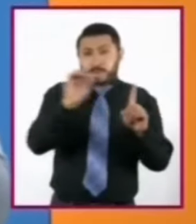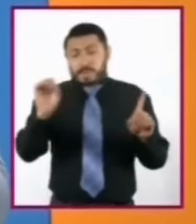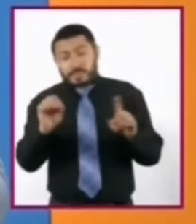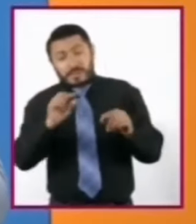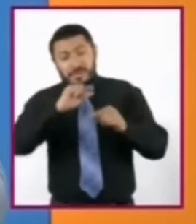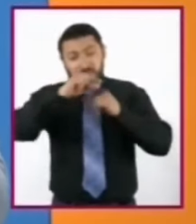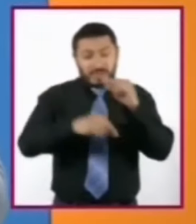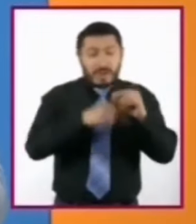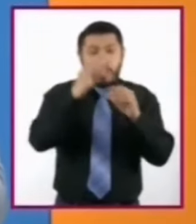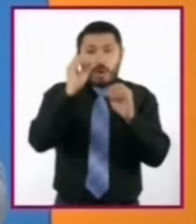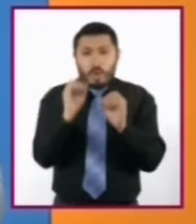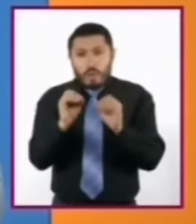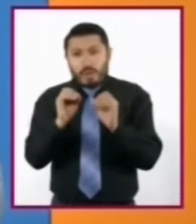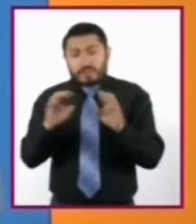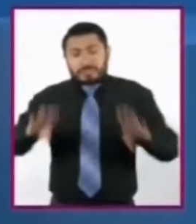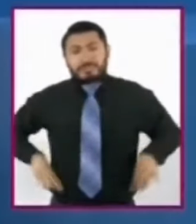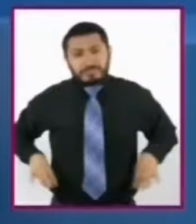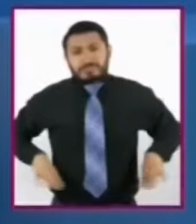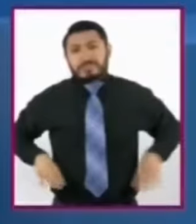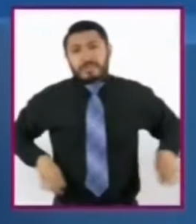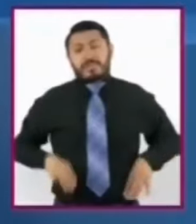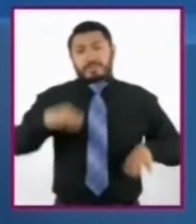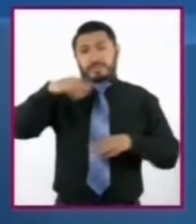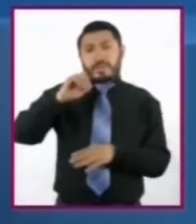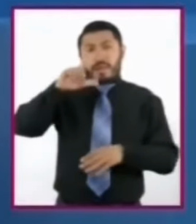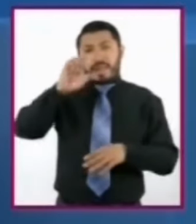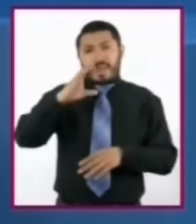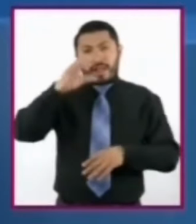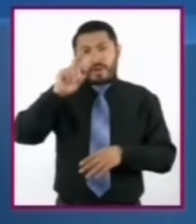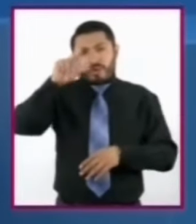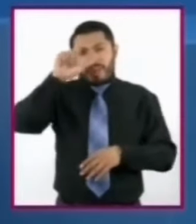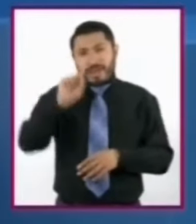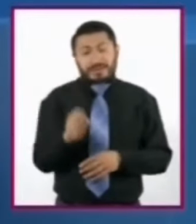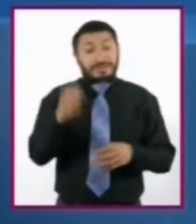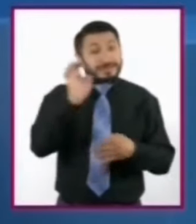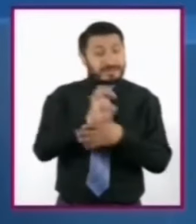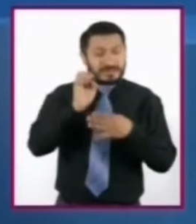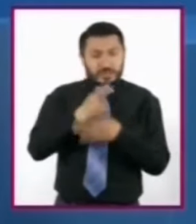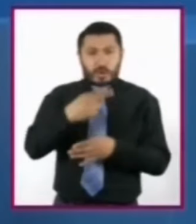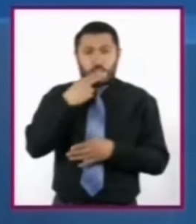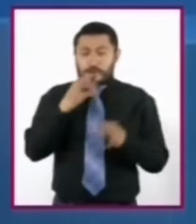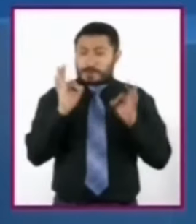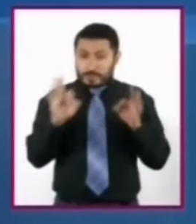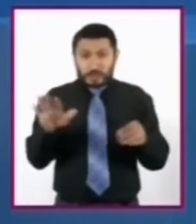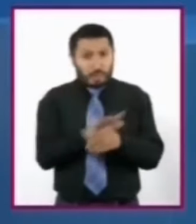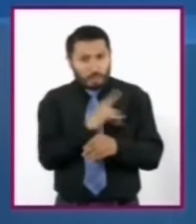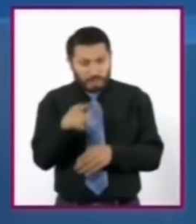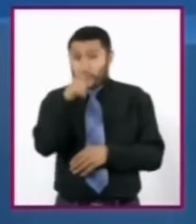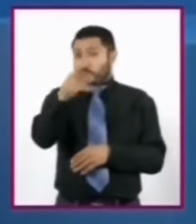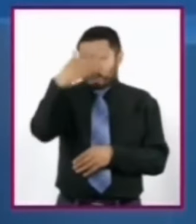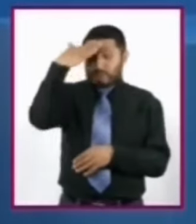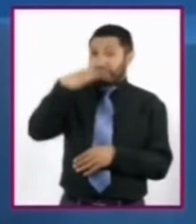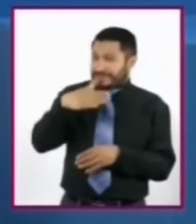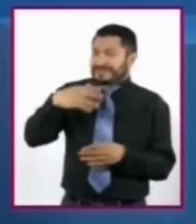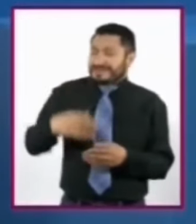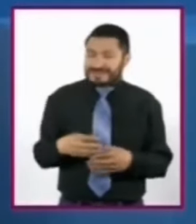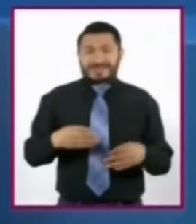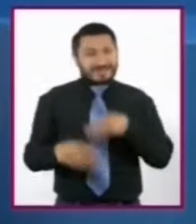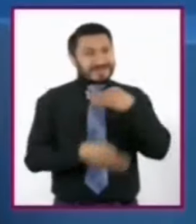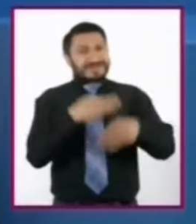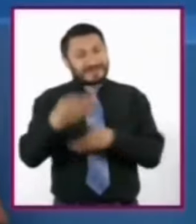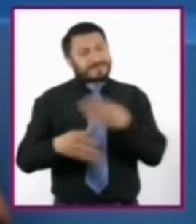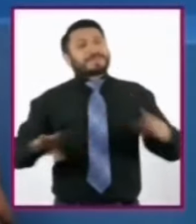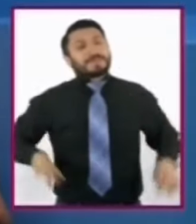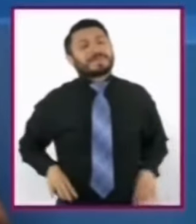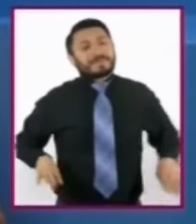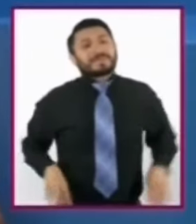propia composición de las moléculas. Entonces es un modelo muy útil porque, como sabemos, todo está